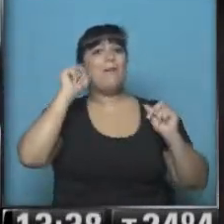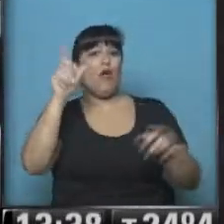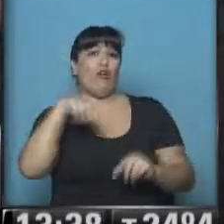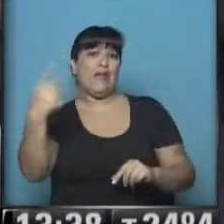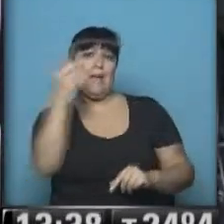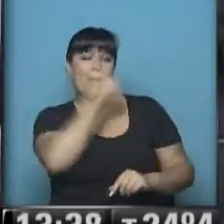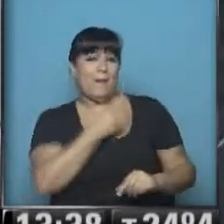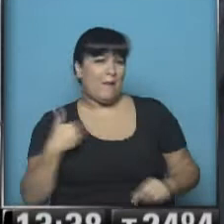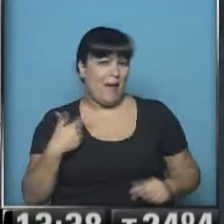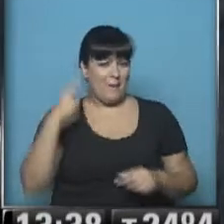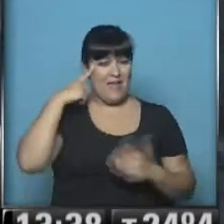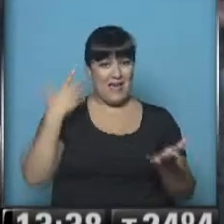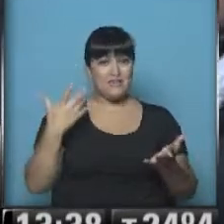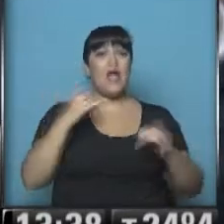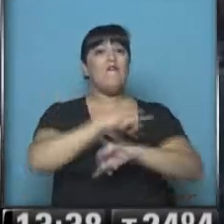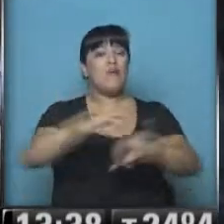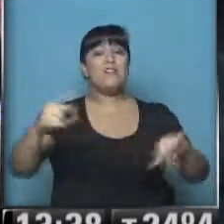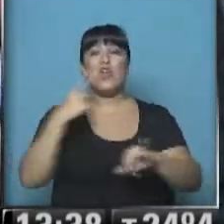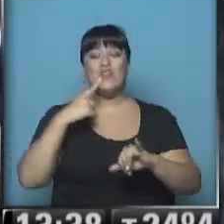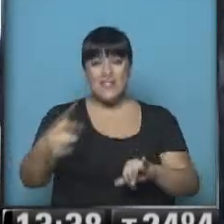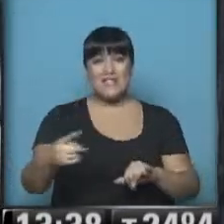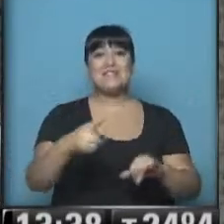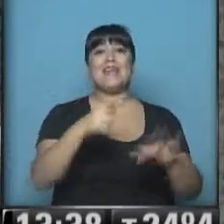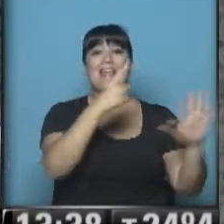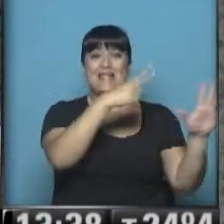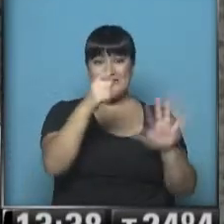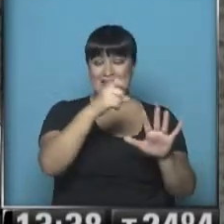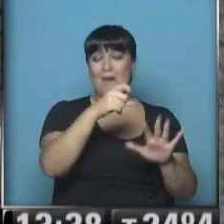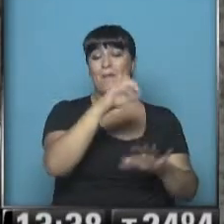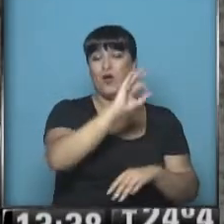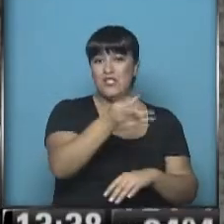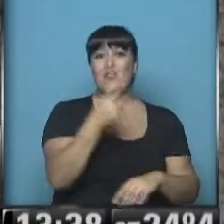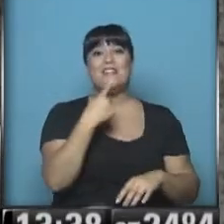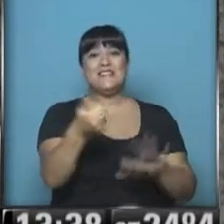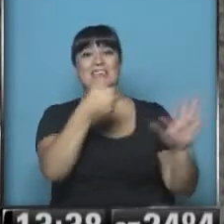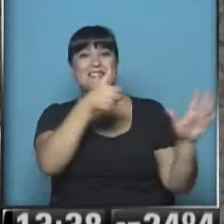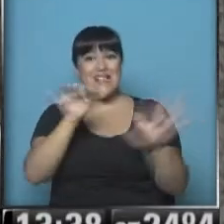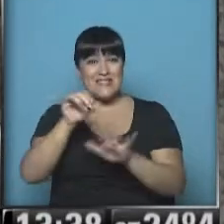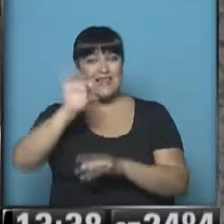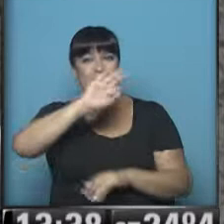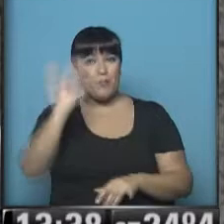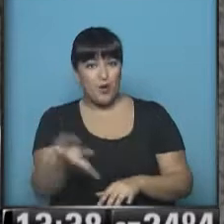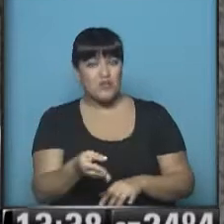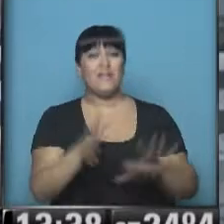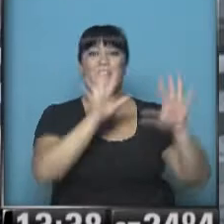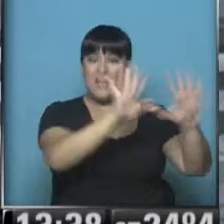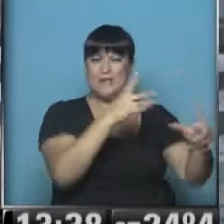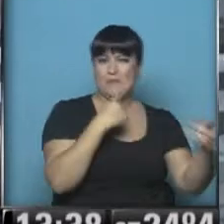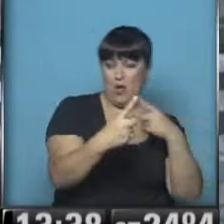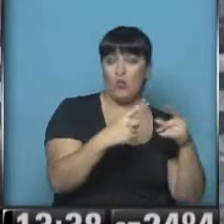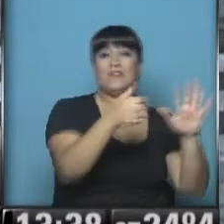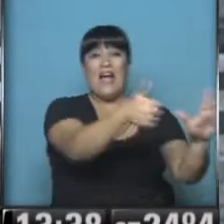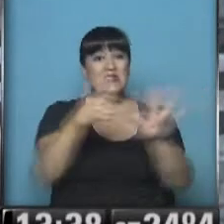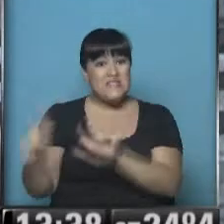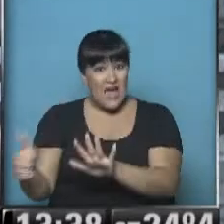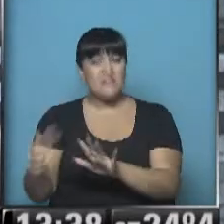padres. El dato que revela que el 60% planea irse del país, es decir, 6 consultados de cada 10, fue elaborado